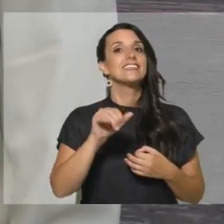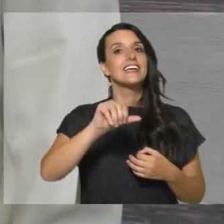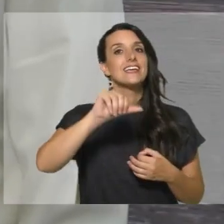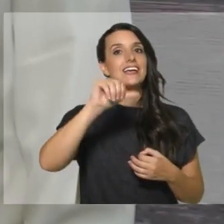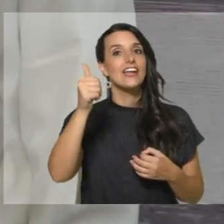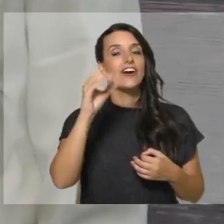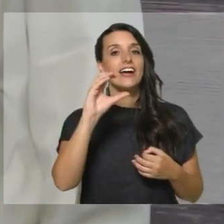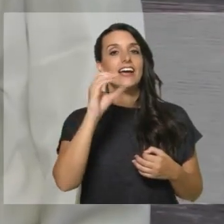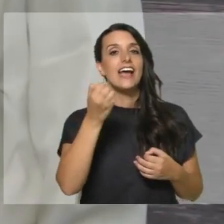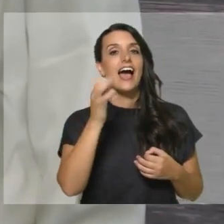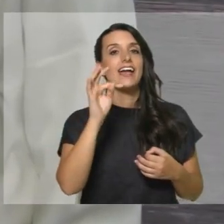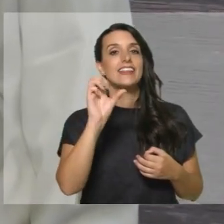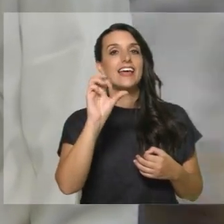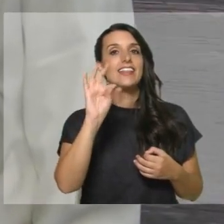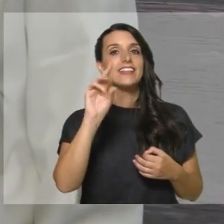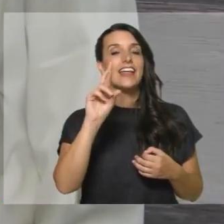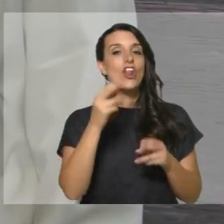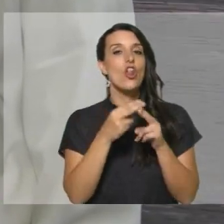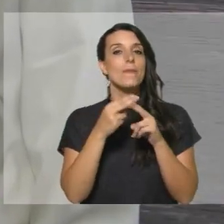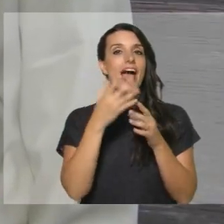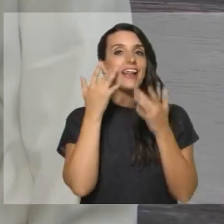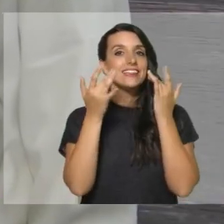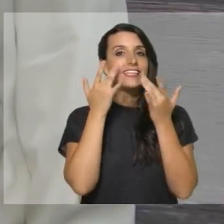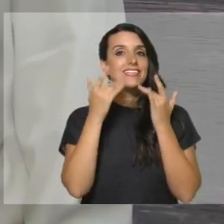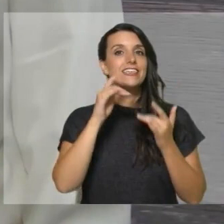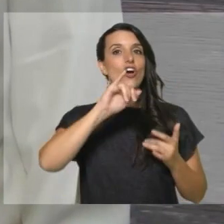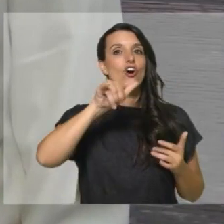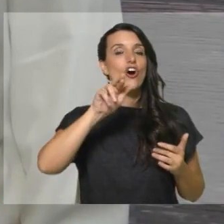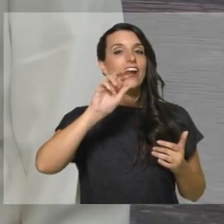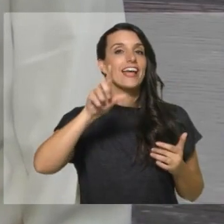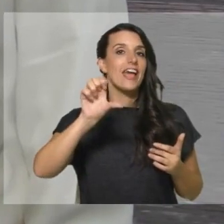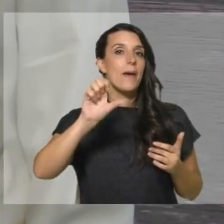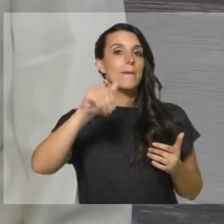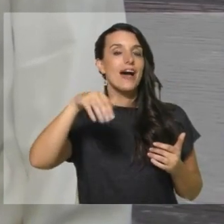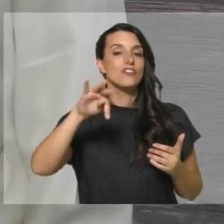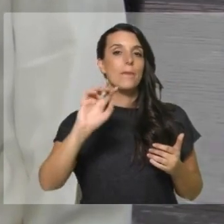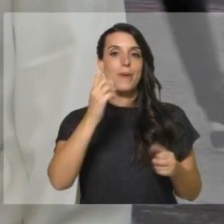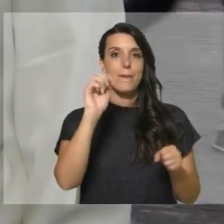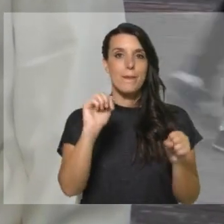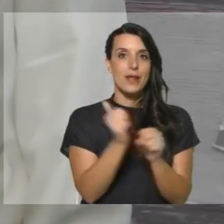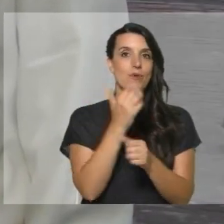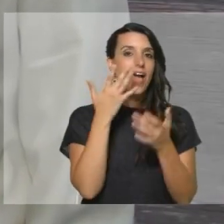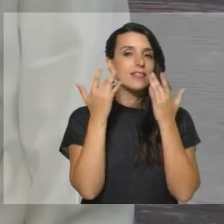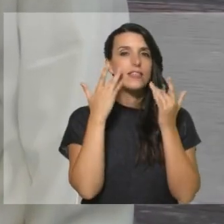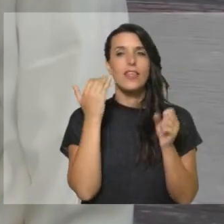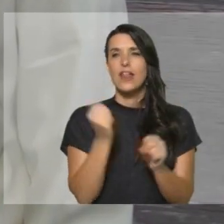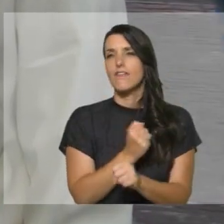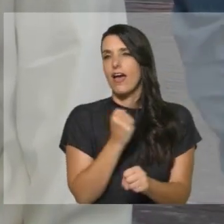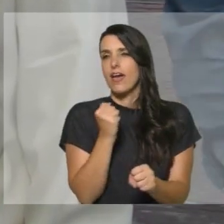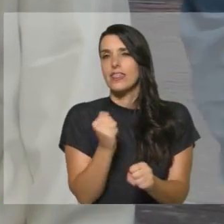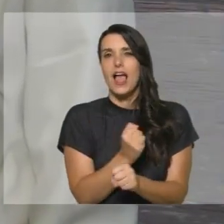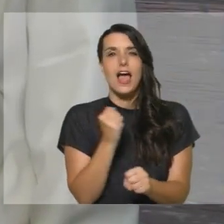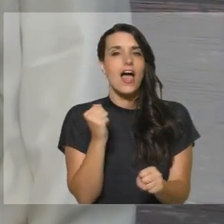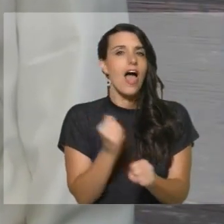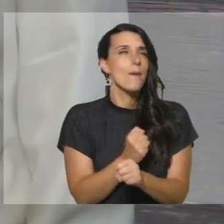es Catéter, su nombre artístico es Jorge Mato. Es el primer premio, es un artista que viene trabajando de forma